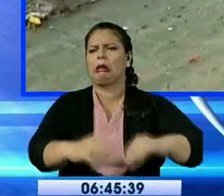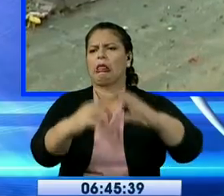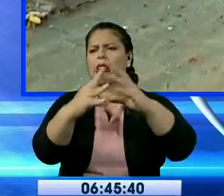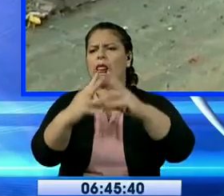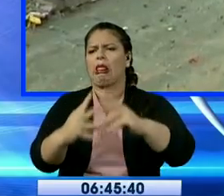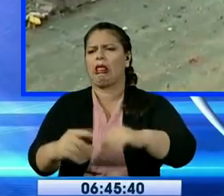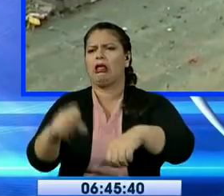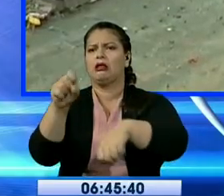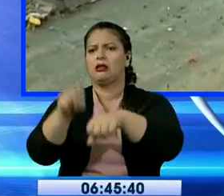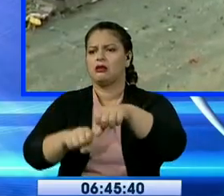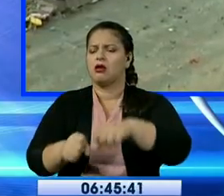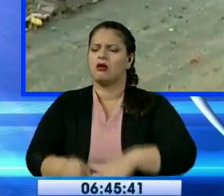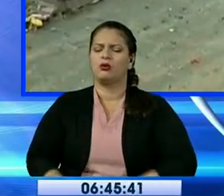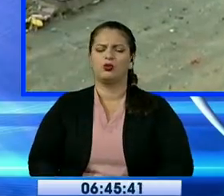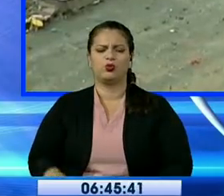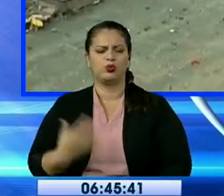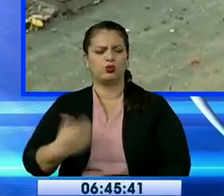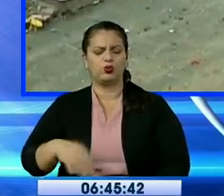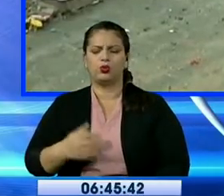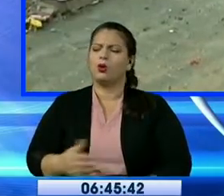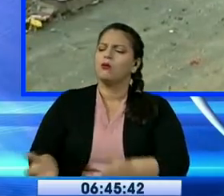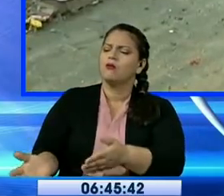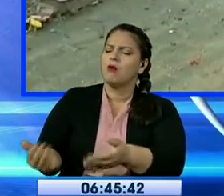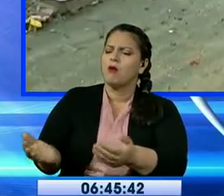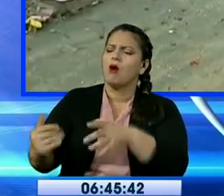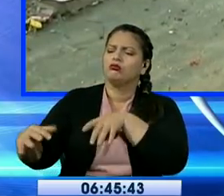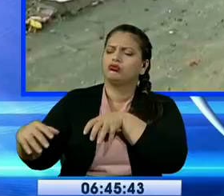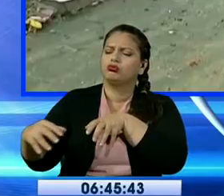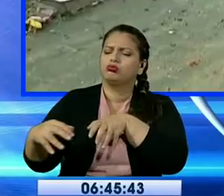tiene contemplado a dónde van a ser reubicados?